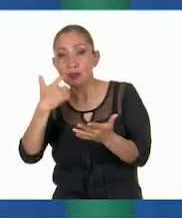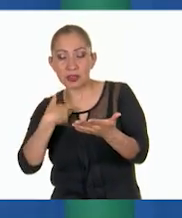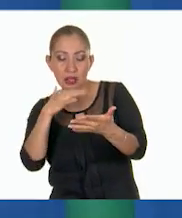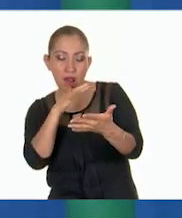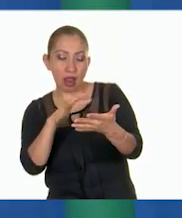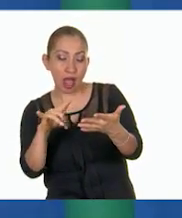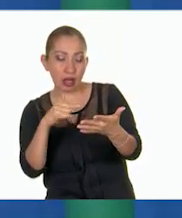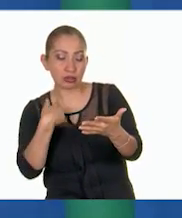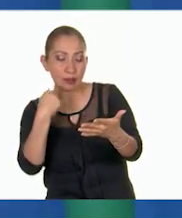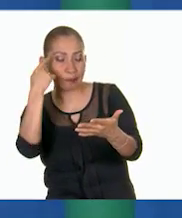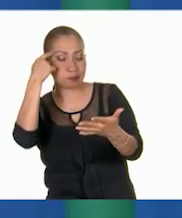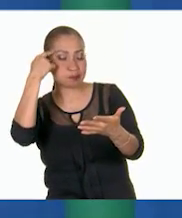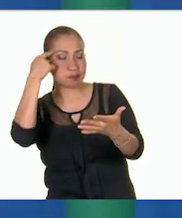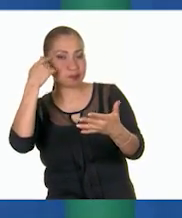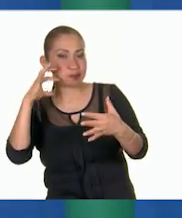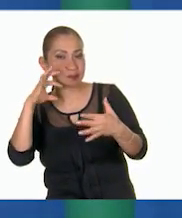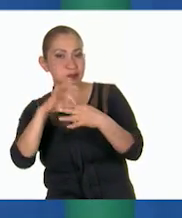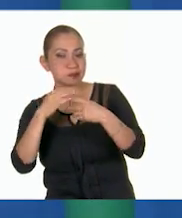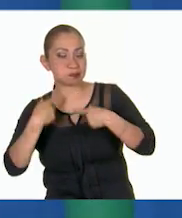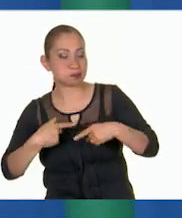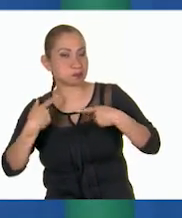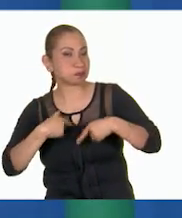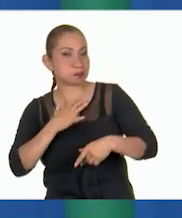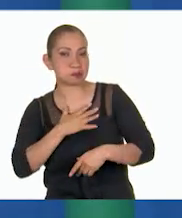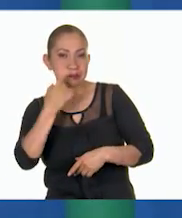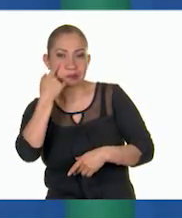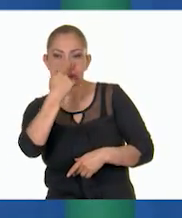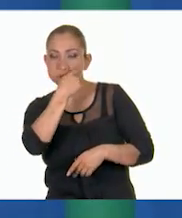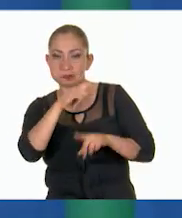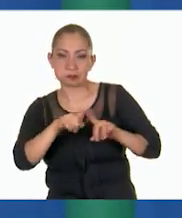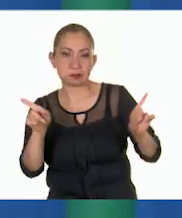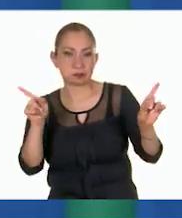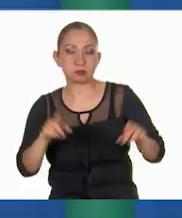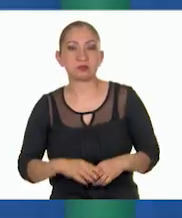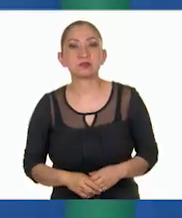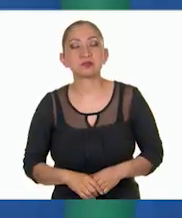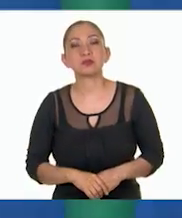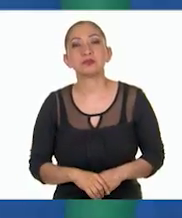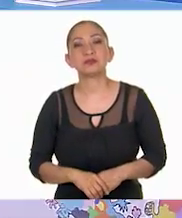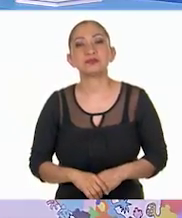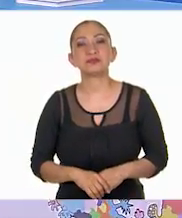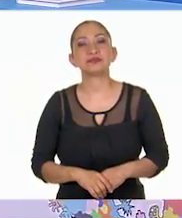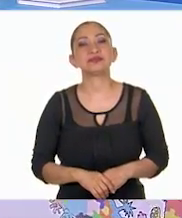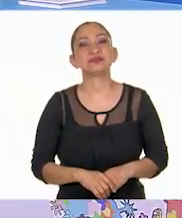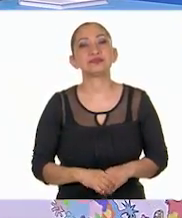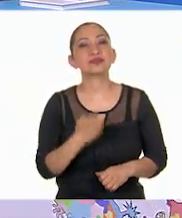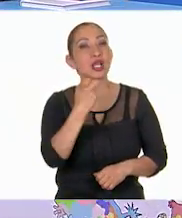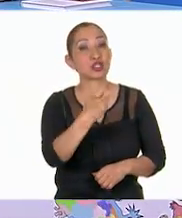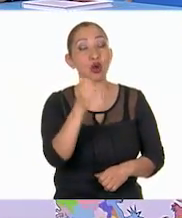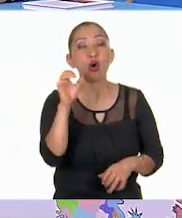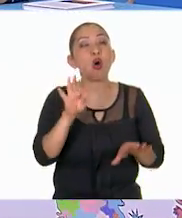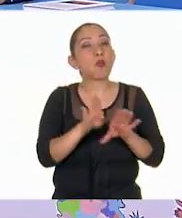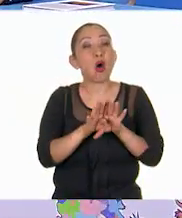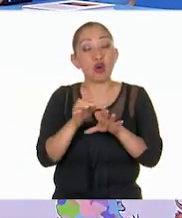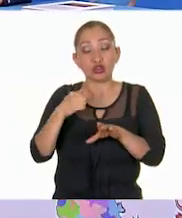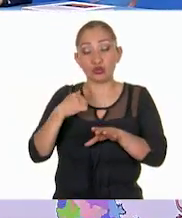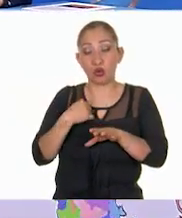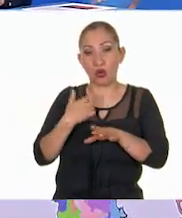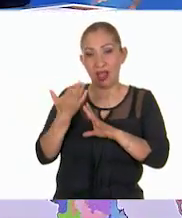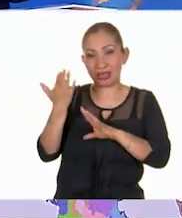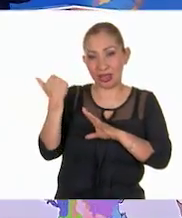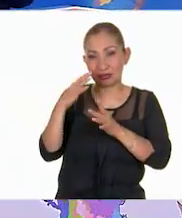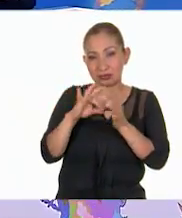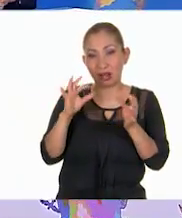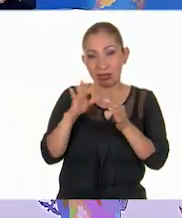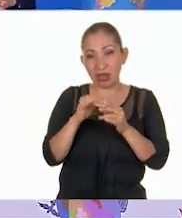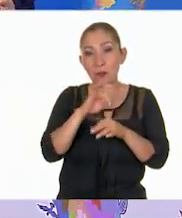leemos somos sujetos y por lo tanto nuestra visión es siempre subjetiva. Eso se relaciona con lo que explicamos